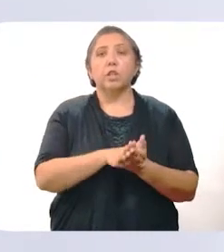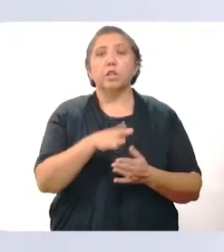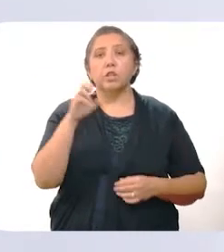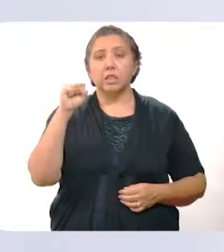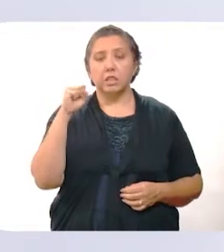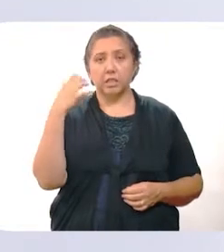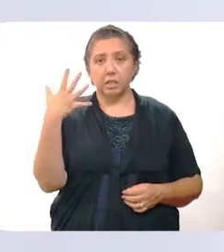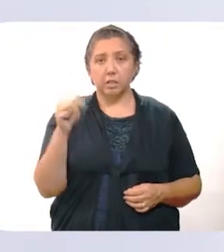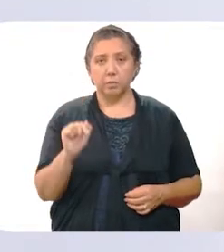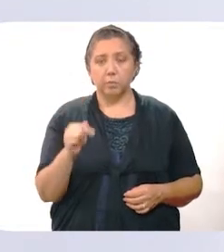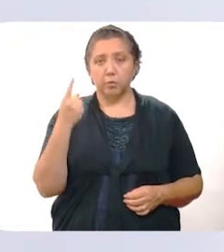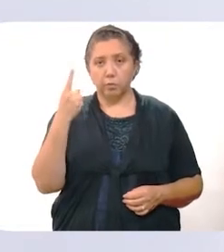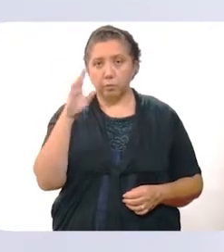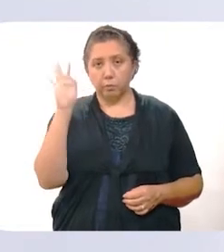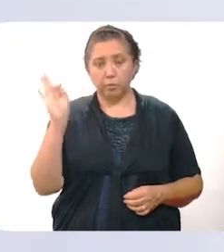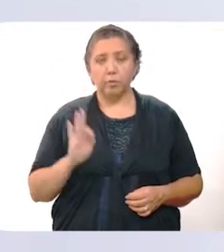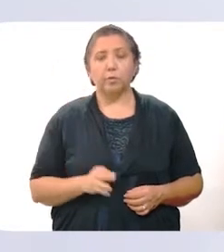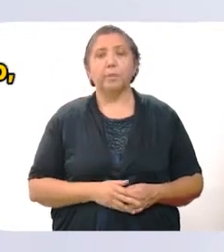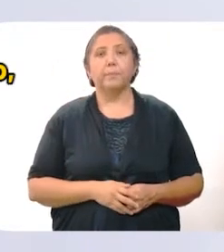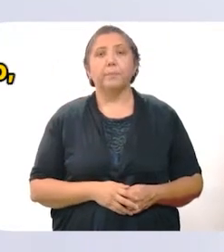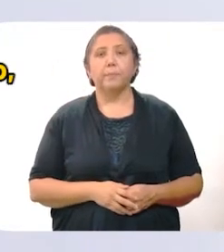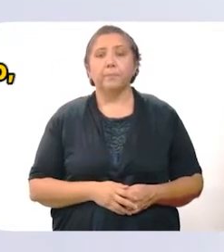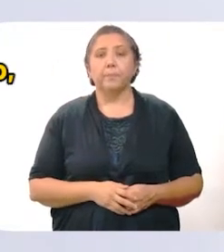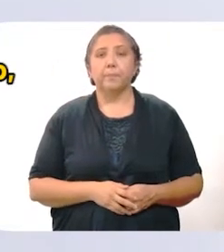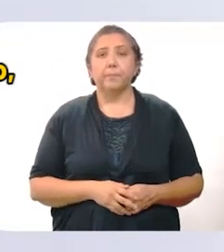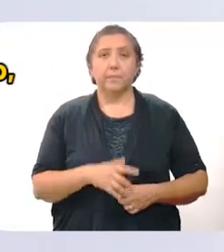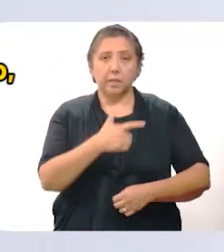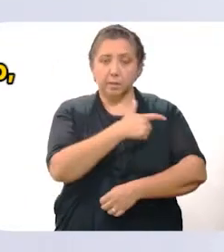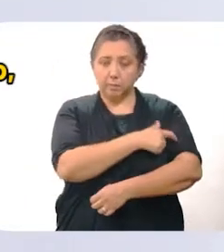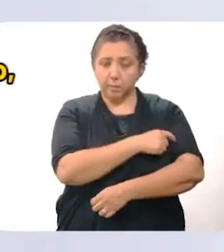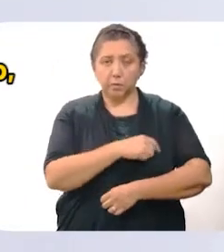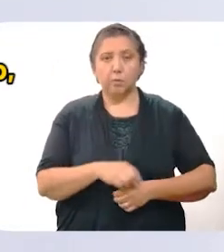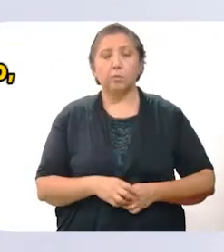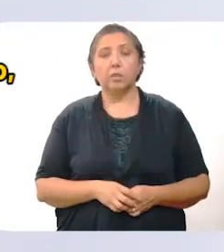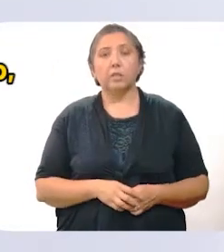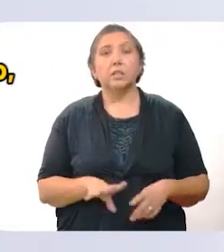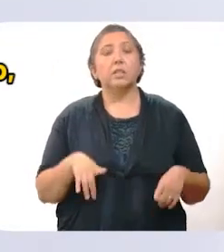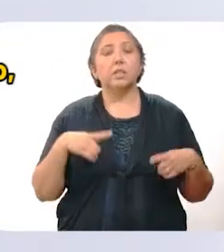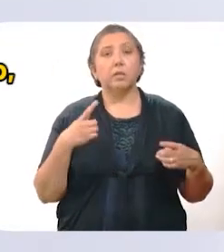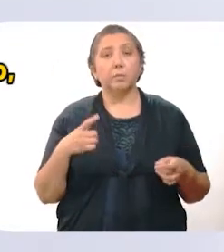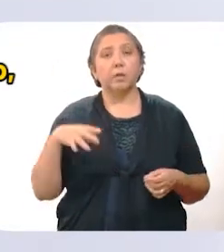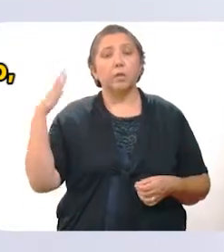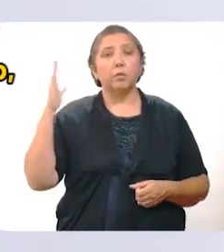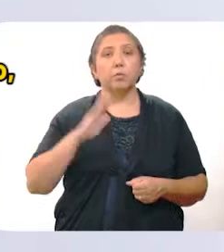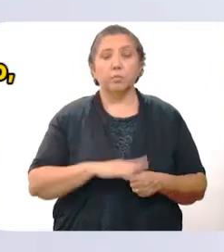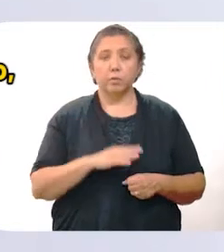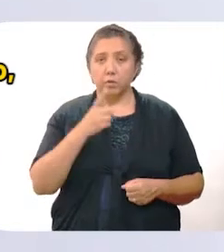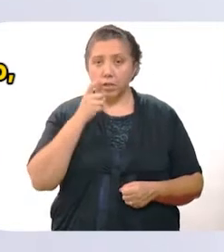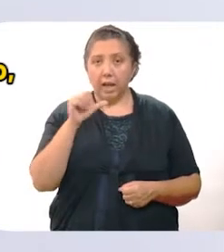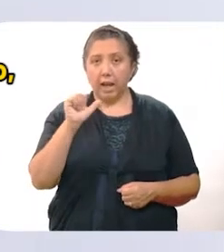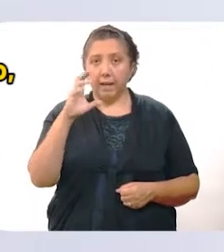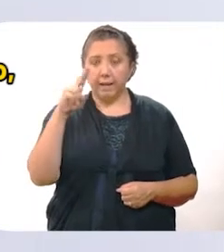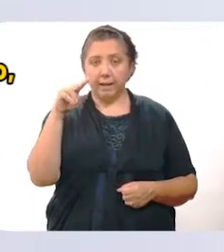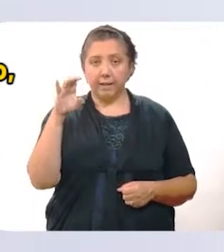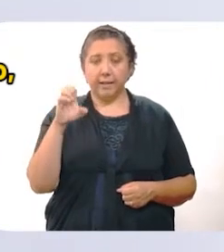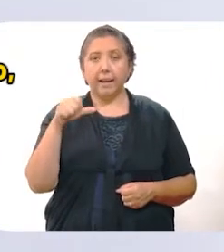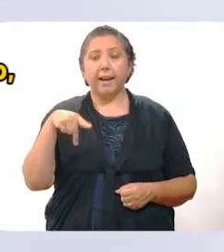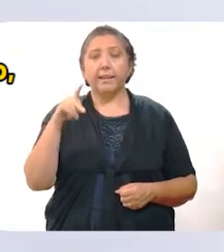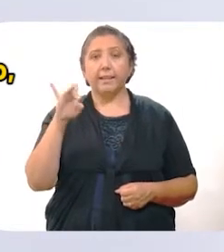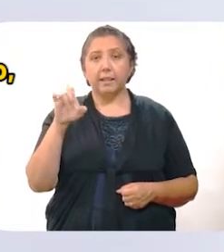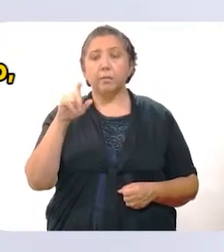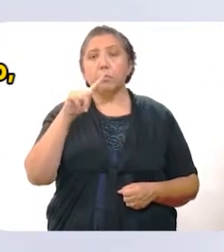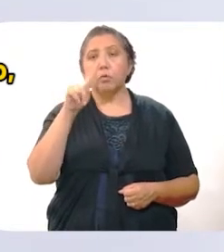con 65.1%. Las vacunas que fueron destinadas a adultos mayores de Acanqué,